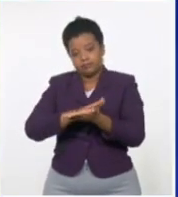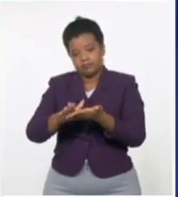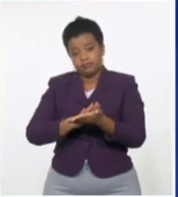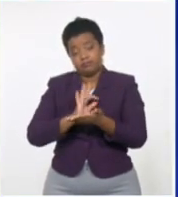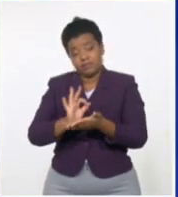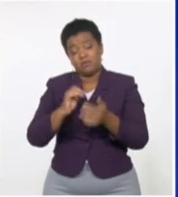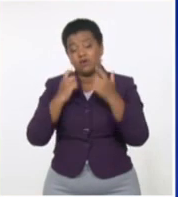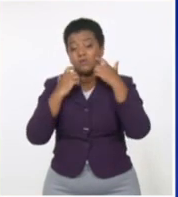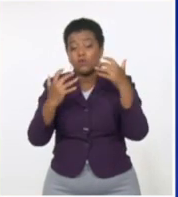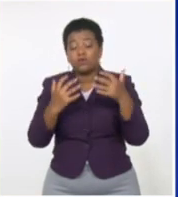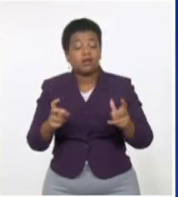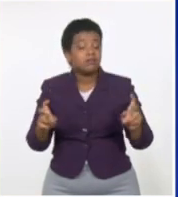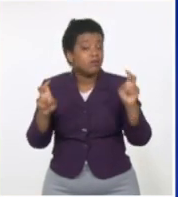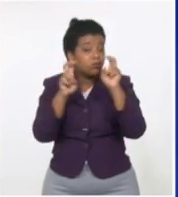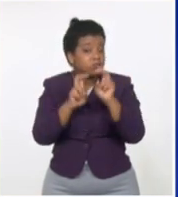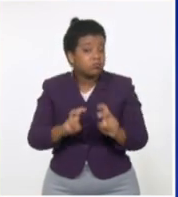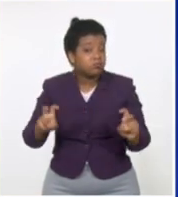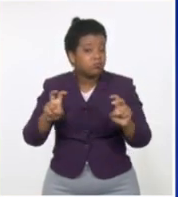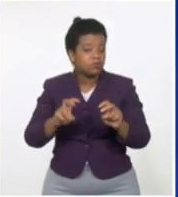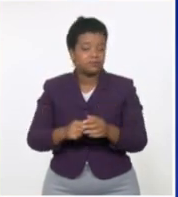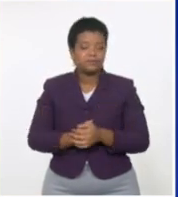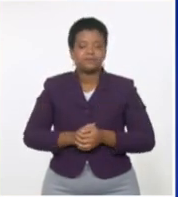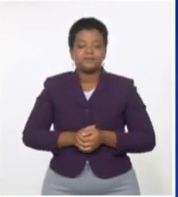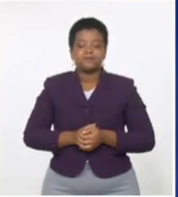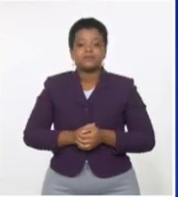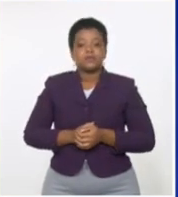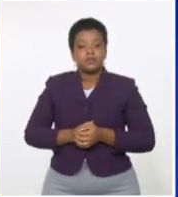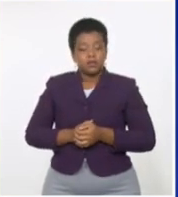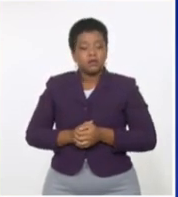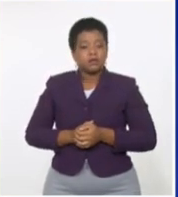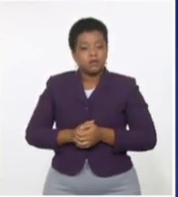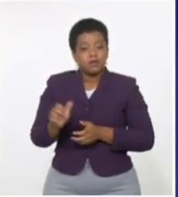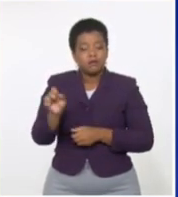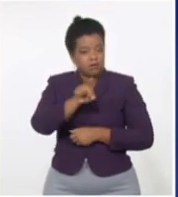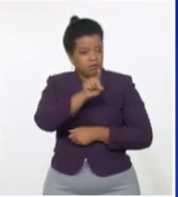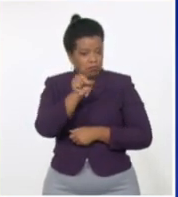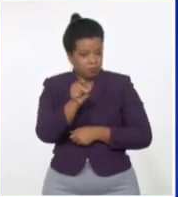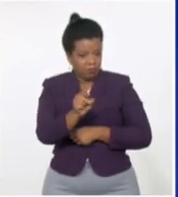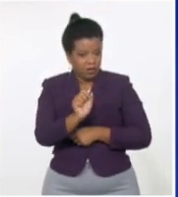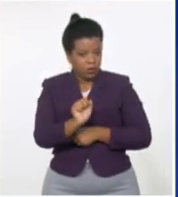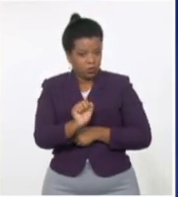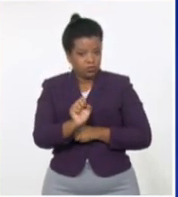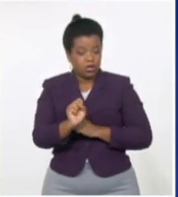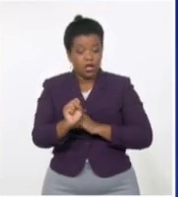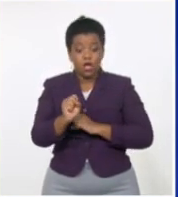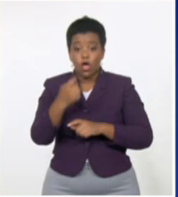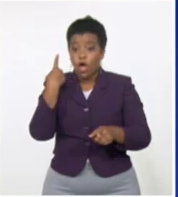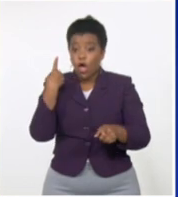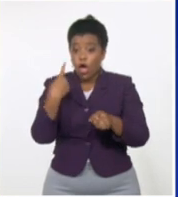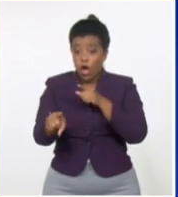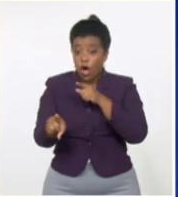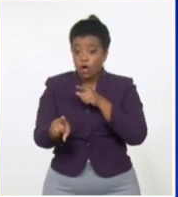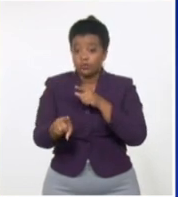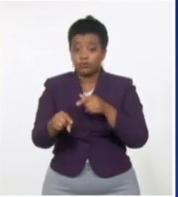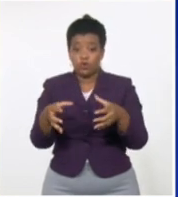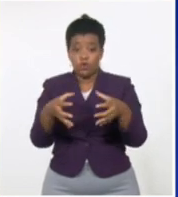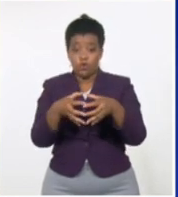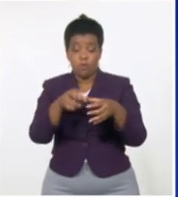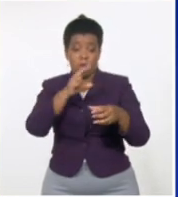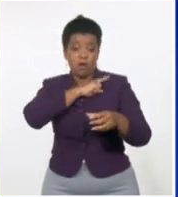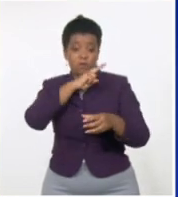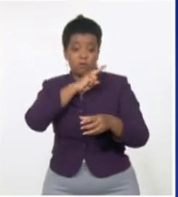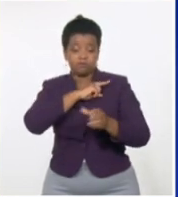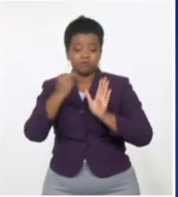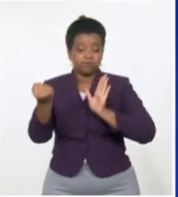estudios. Doctora, ¿acompaña la autoridad regulatoria este estudio de intervención controlada? Por supuesto. Por supuesto.